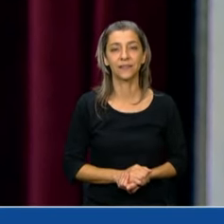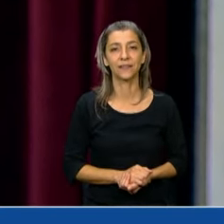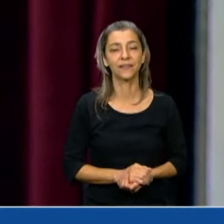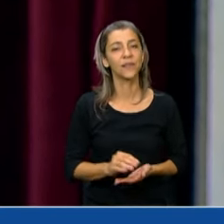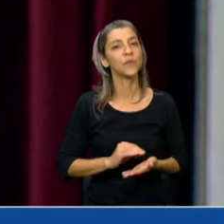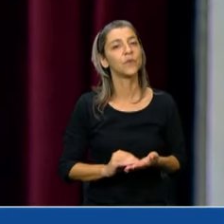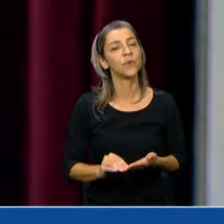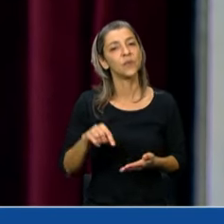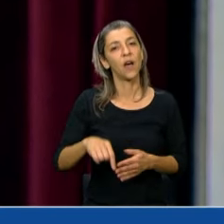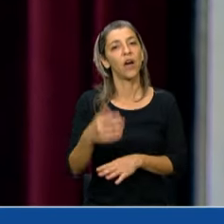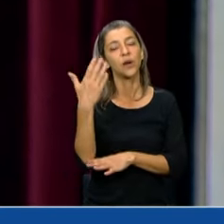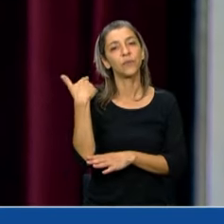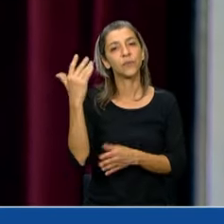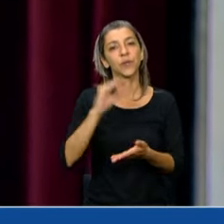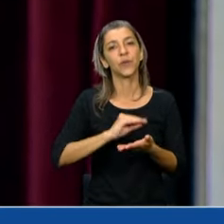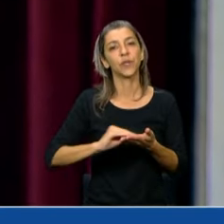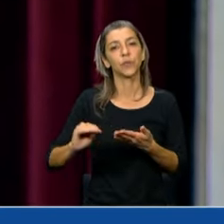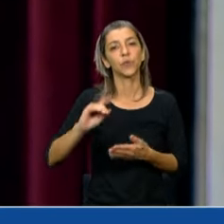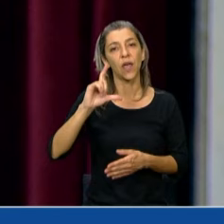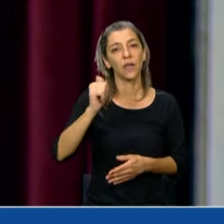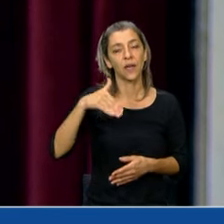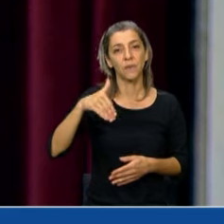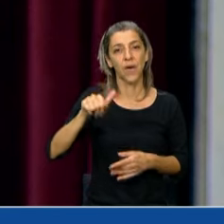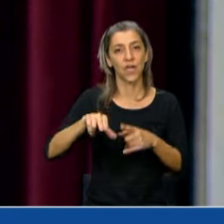palabra ahora la diputada Graciela